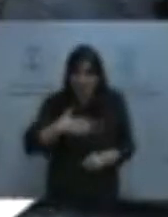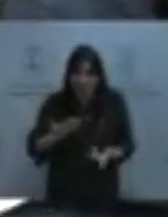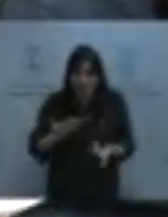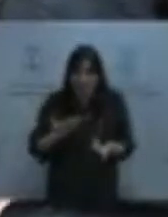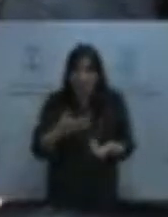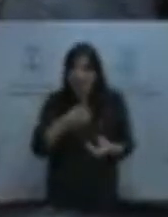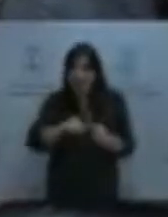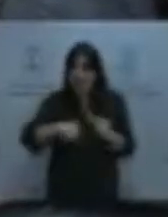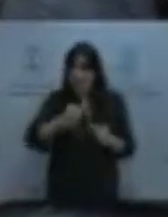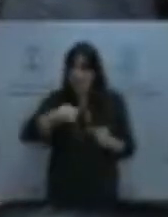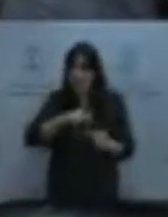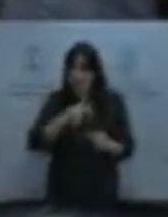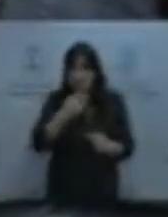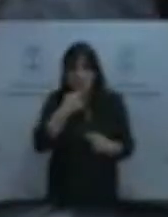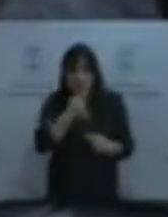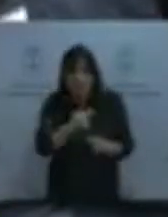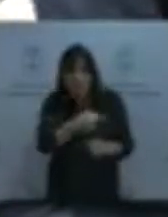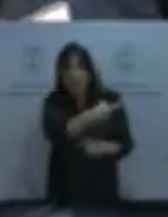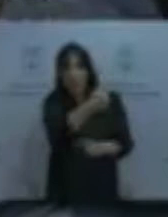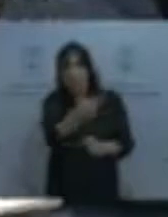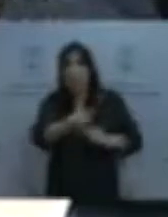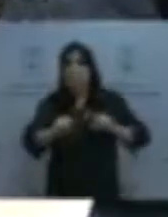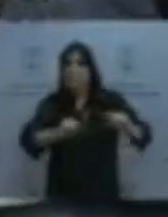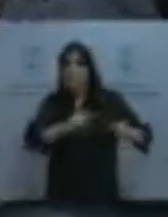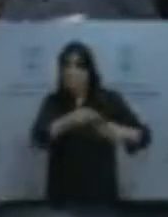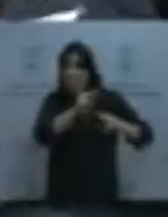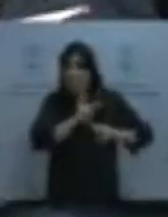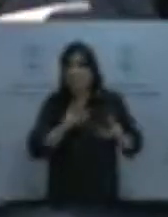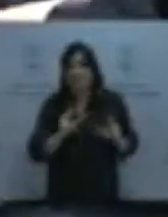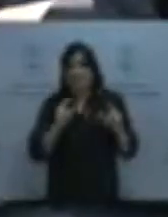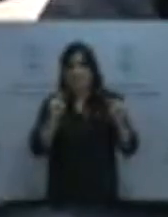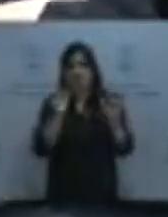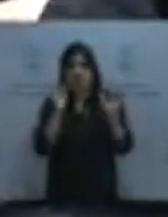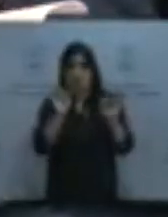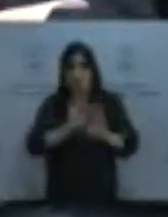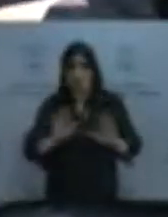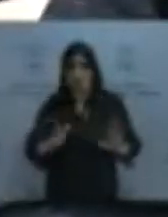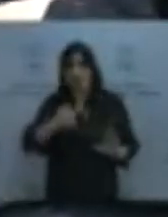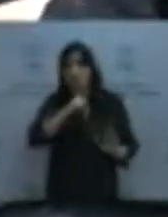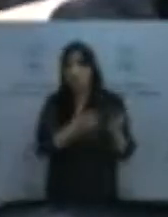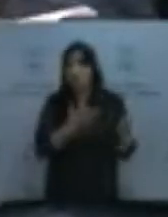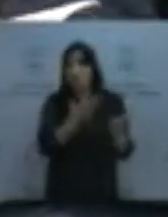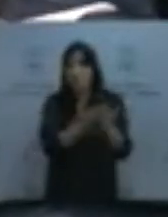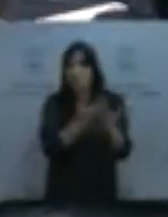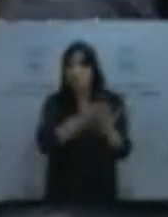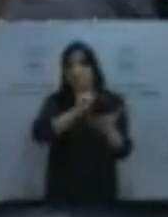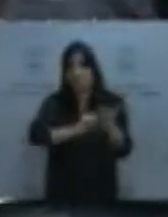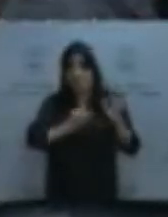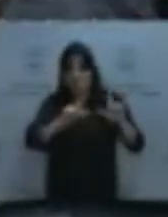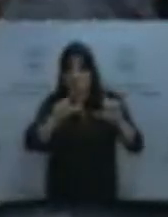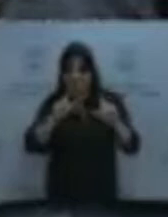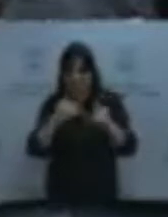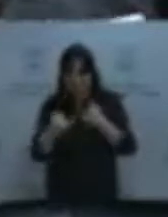fue dejar de contestar. Bien, nosotros pedíamos el contrato de telecable y ustedes responden con el contrato por el que